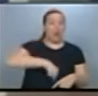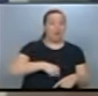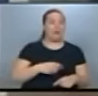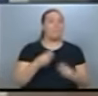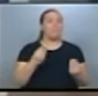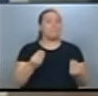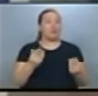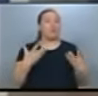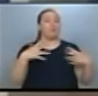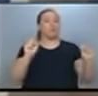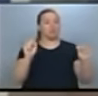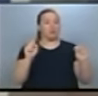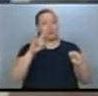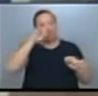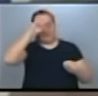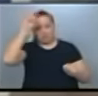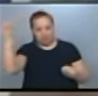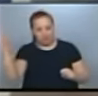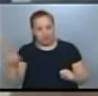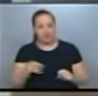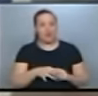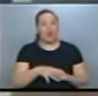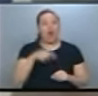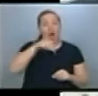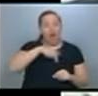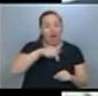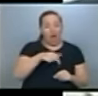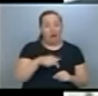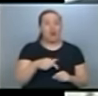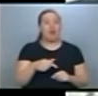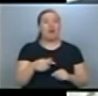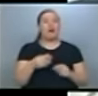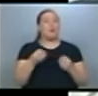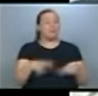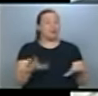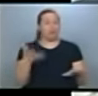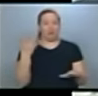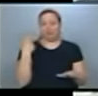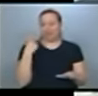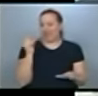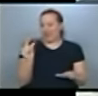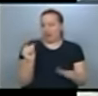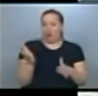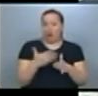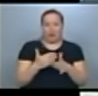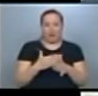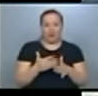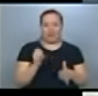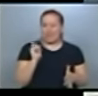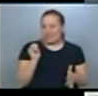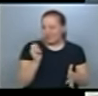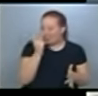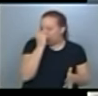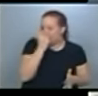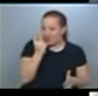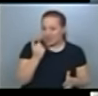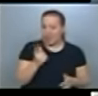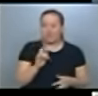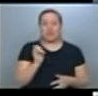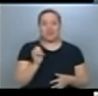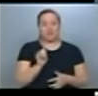porque ahí descubrió también una infidelidad. Ahora había iniciado una relación no hace mucho tiempo. No, fue pero rapidísimo.